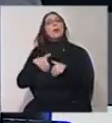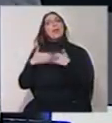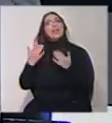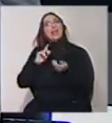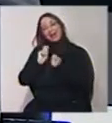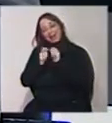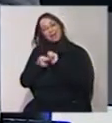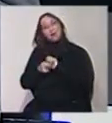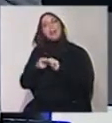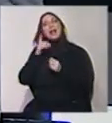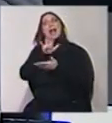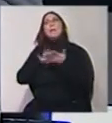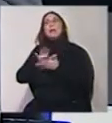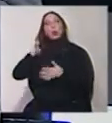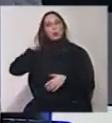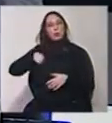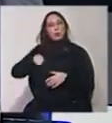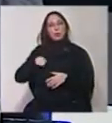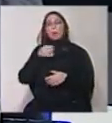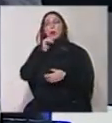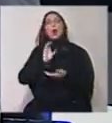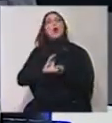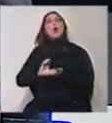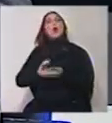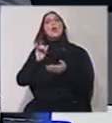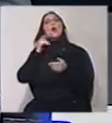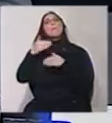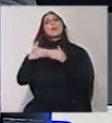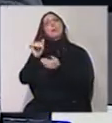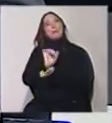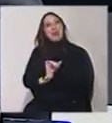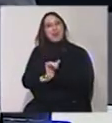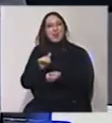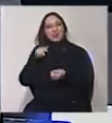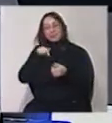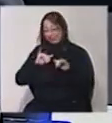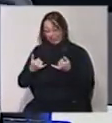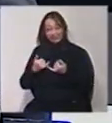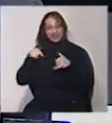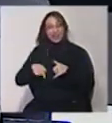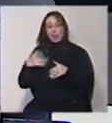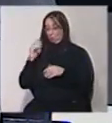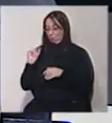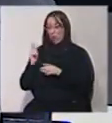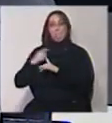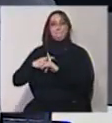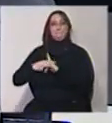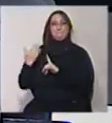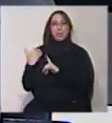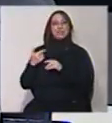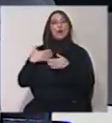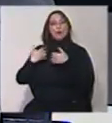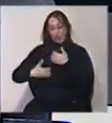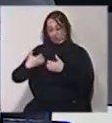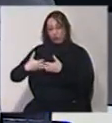el ámbito judicial, como por ejemplo el Código Procesal Penal. Si ya a estas alturas del partido, con pocos meses de funcionamiento